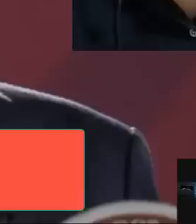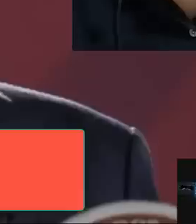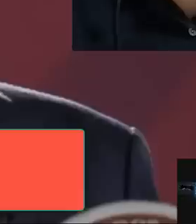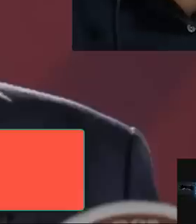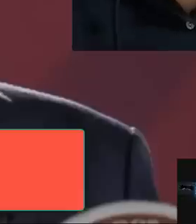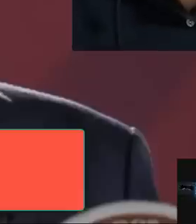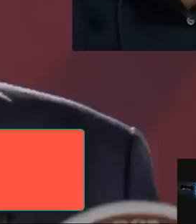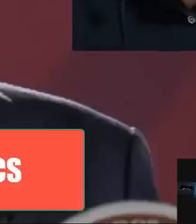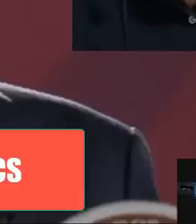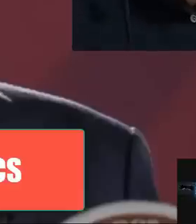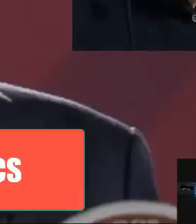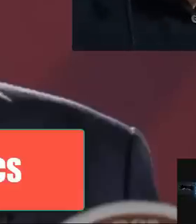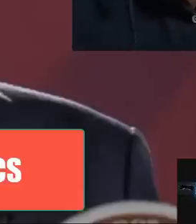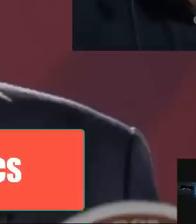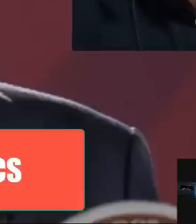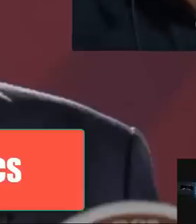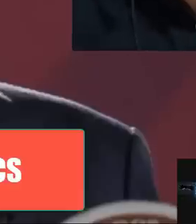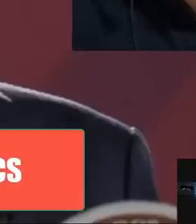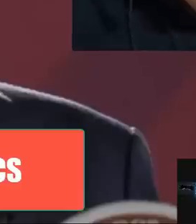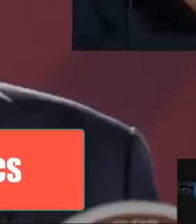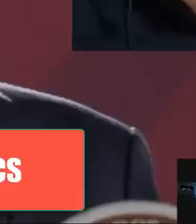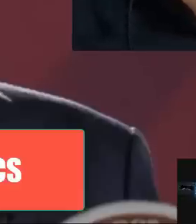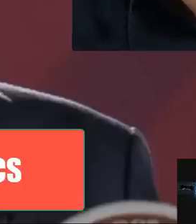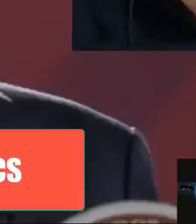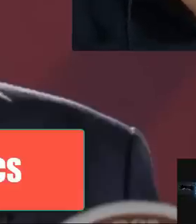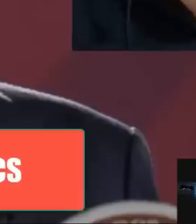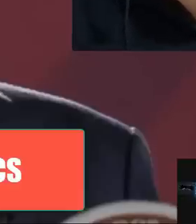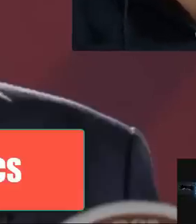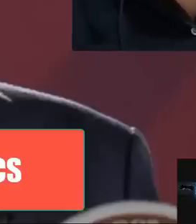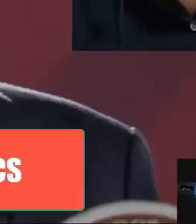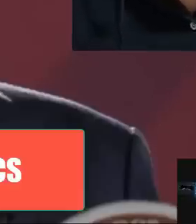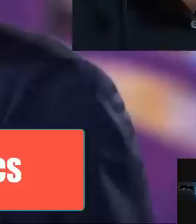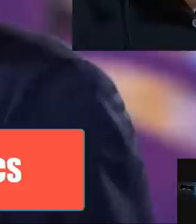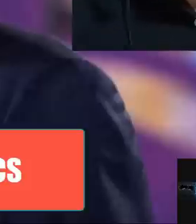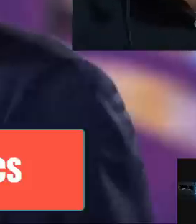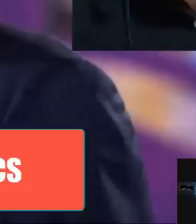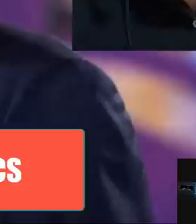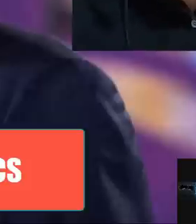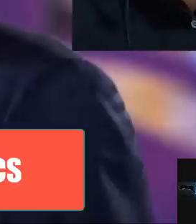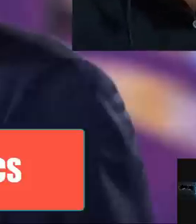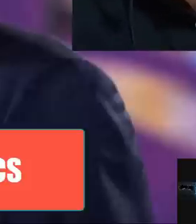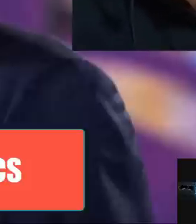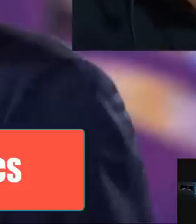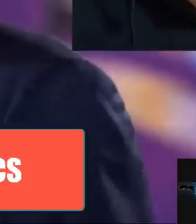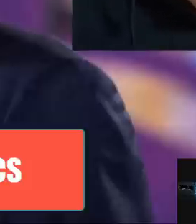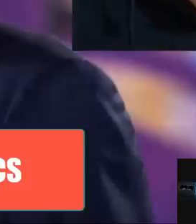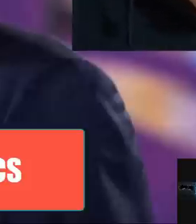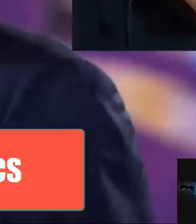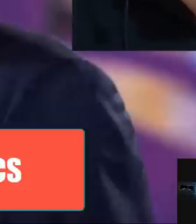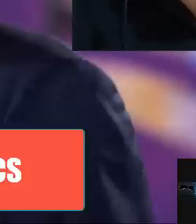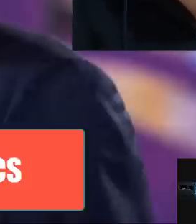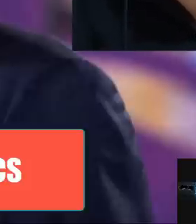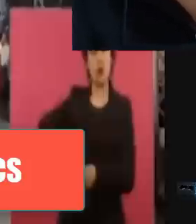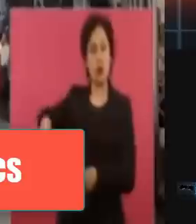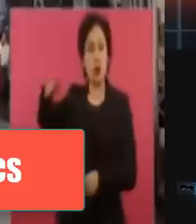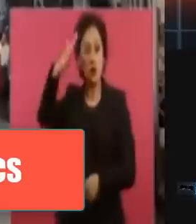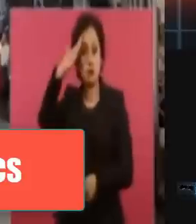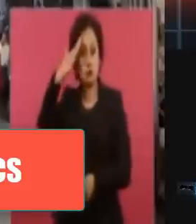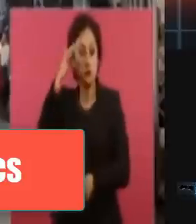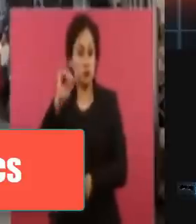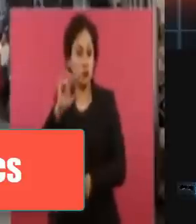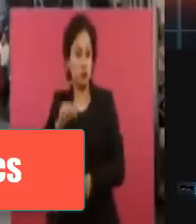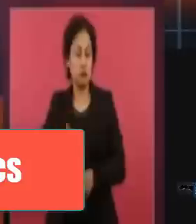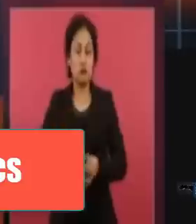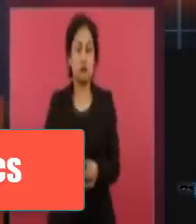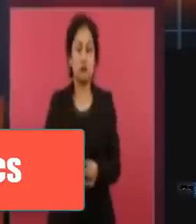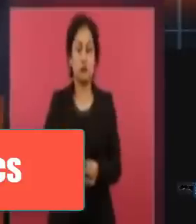El presidente de México, Andrés Manuel López Obrador, descartó este martes que su país se sume al BRICS, compuesto por Brasil, Rusia, India y China. Nosotros